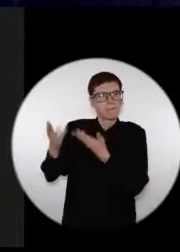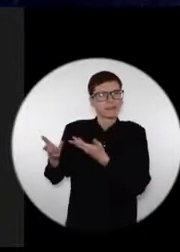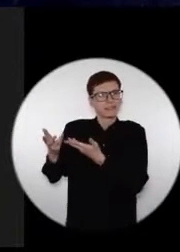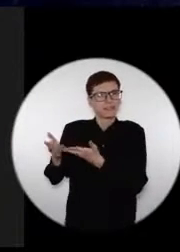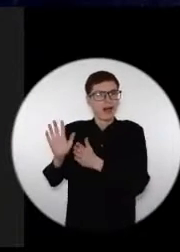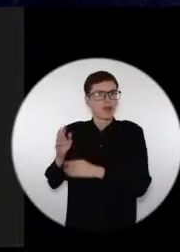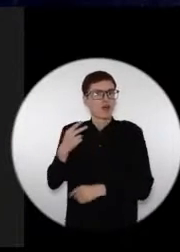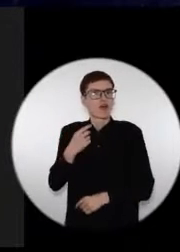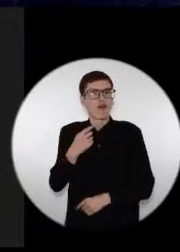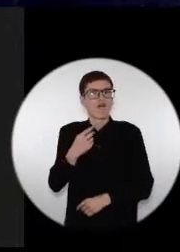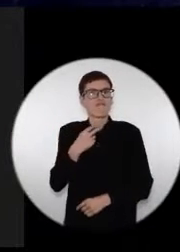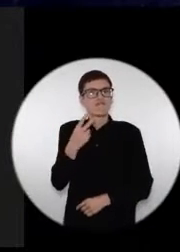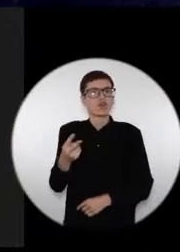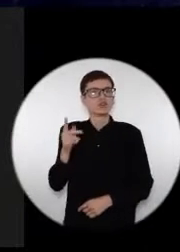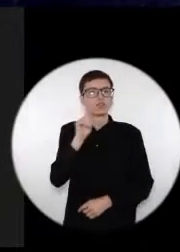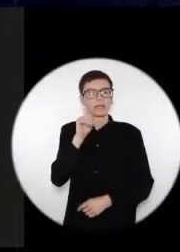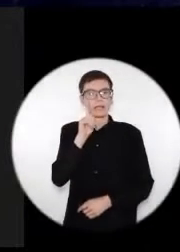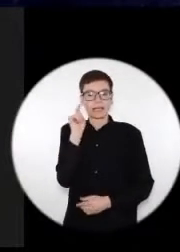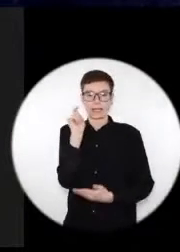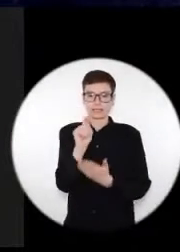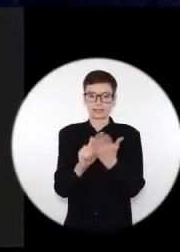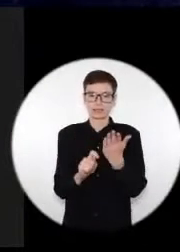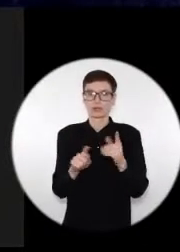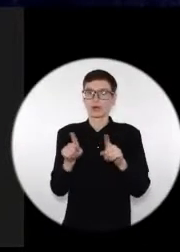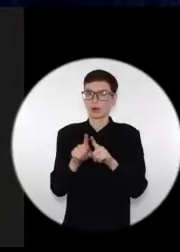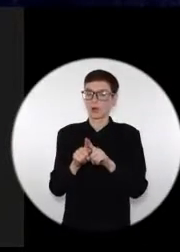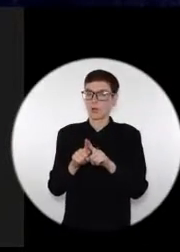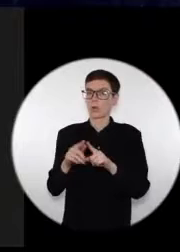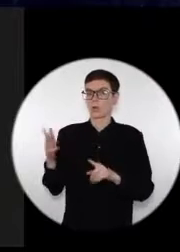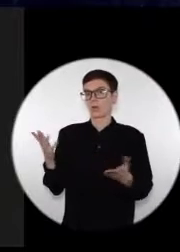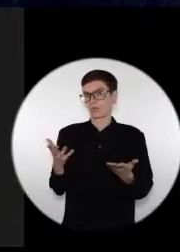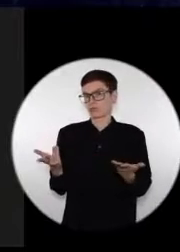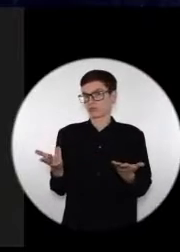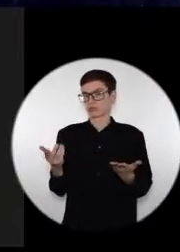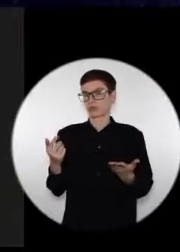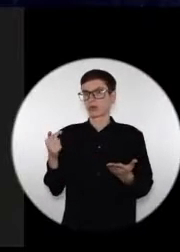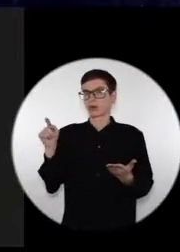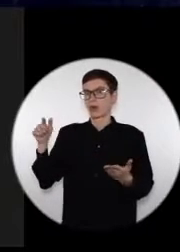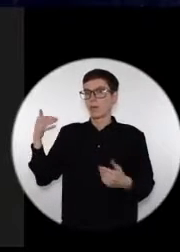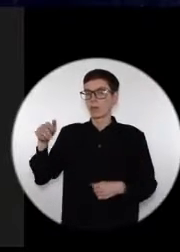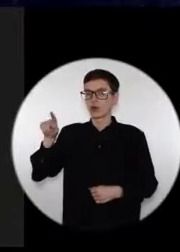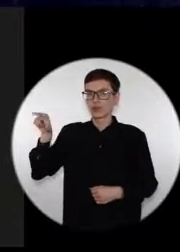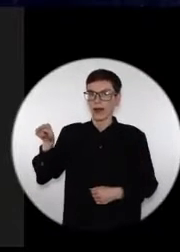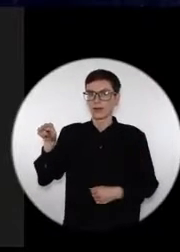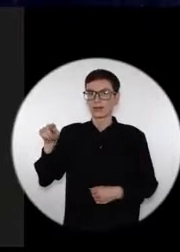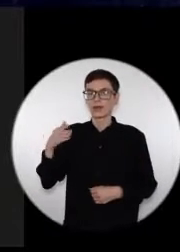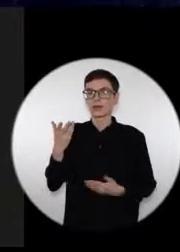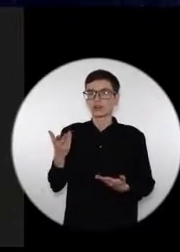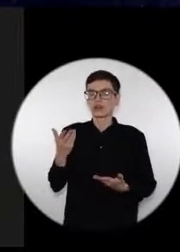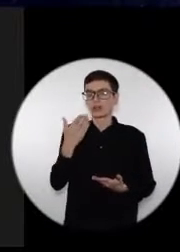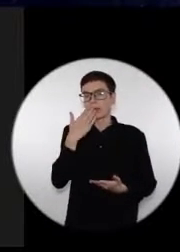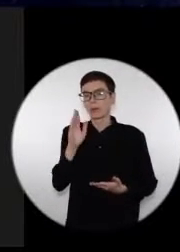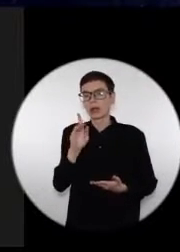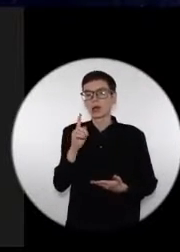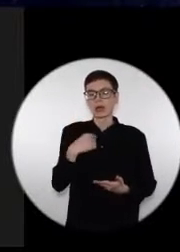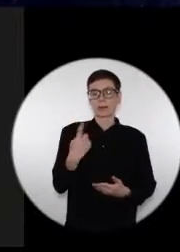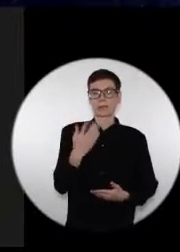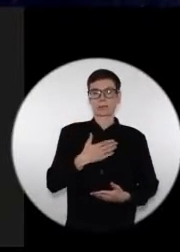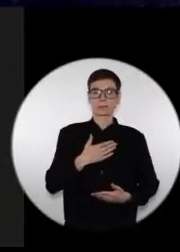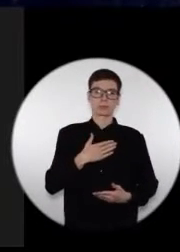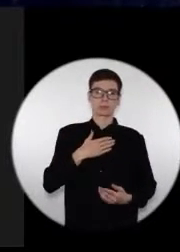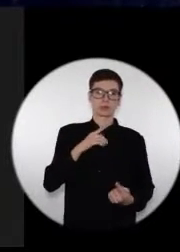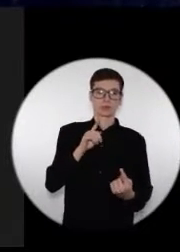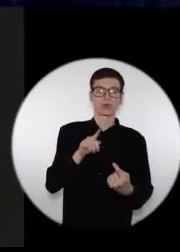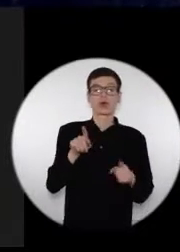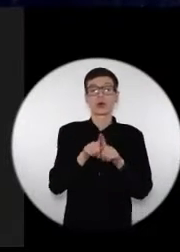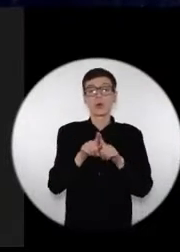un poquito limitado quizás como que pesa mucho la voz del autor sobre todo de gonzalo roja pero si